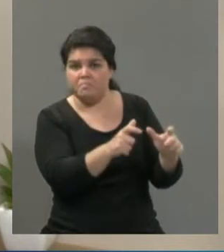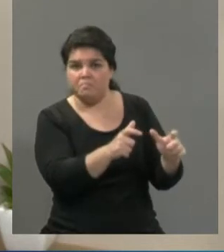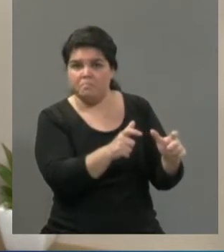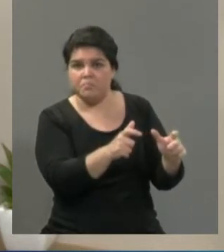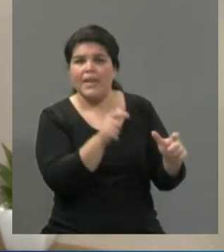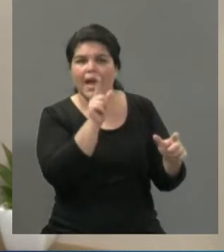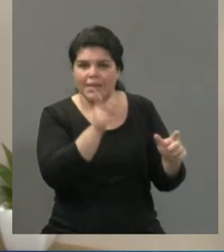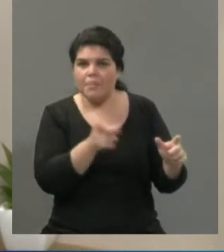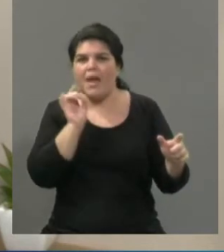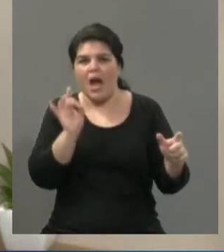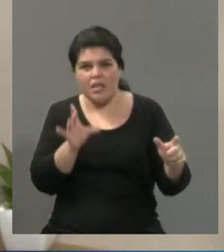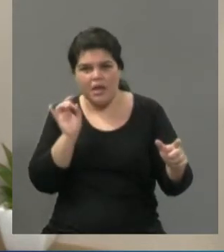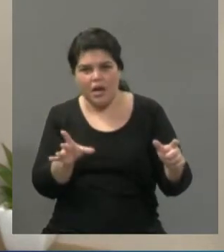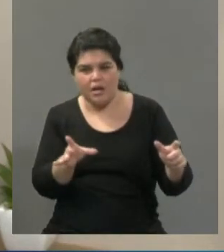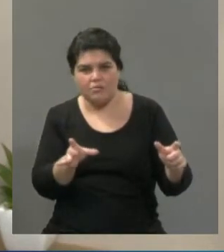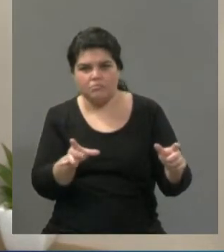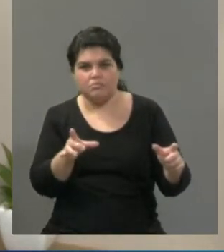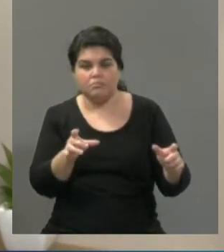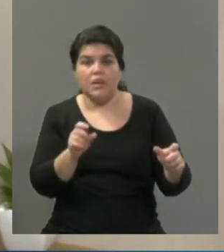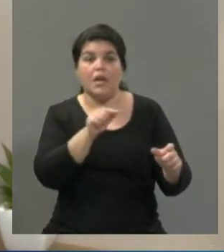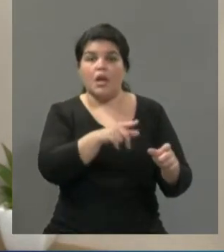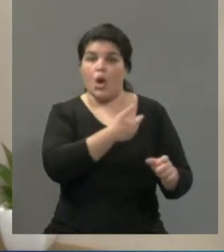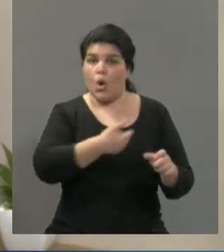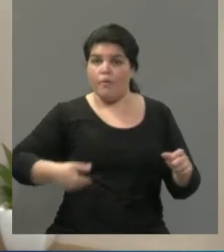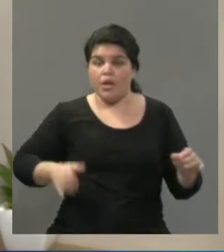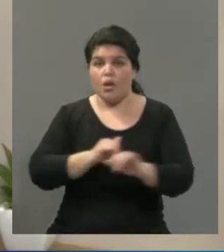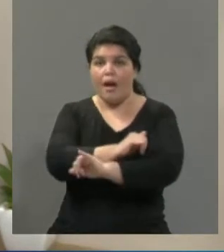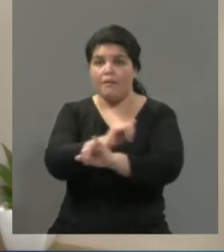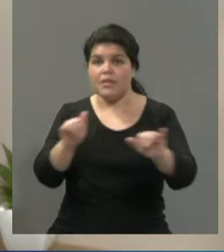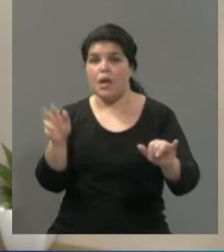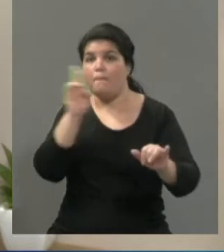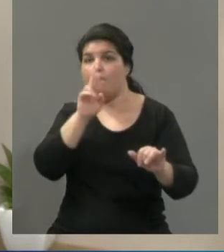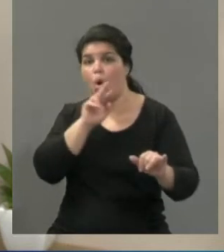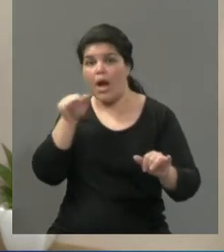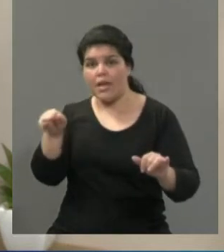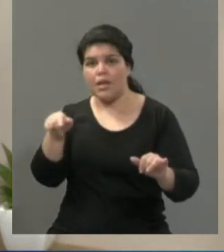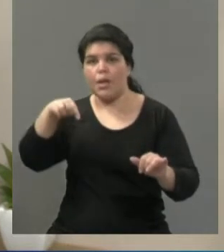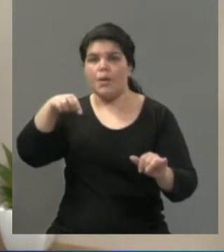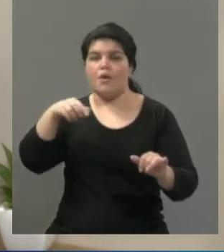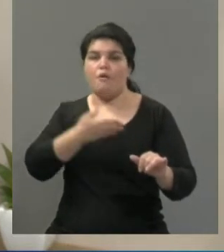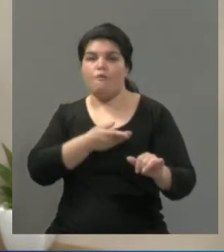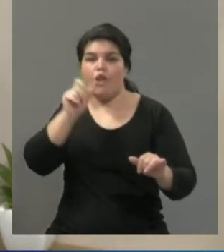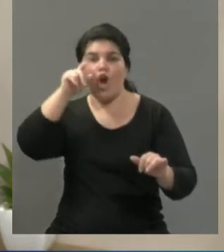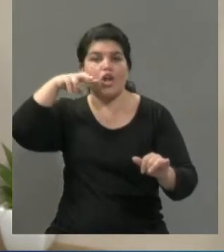se aclaraba desde el gobierno que también trabaja con la primera dama y bueno, Santiago Cafiero también salió a decir, hay